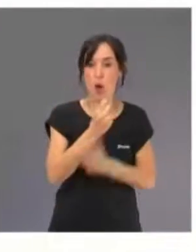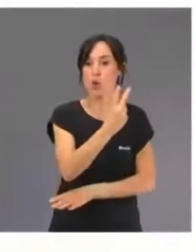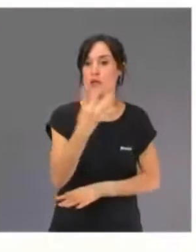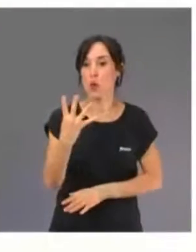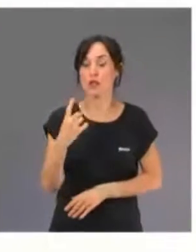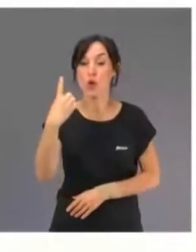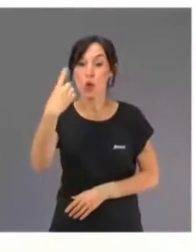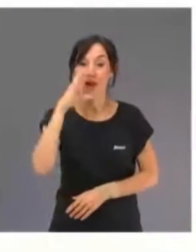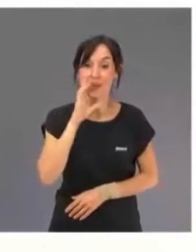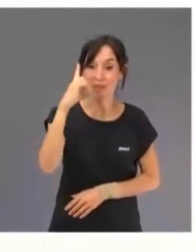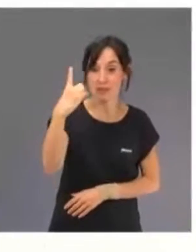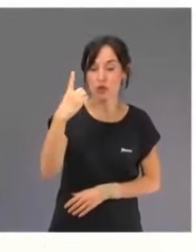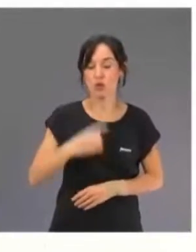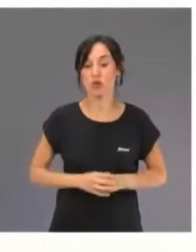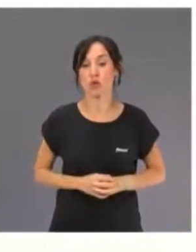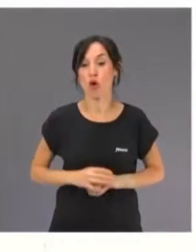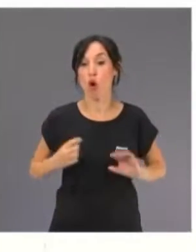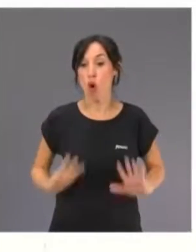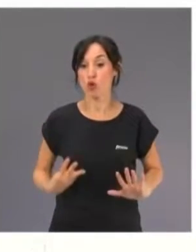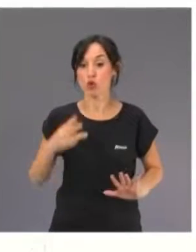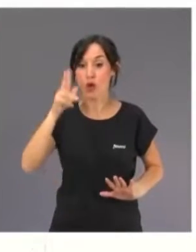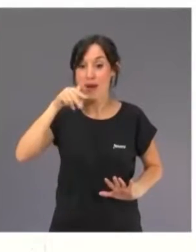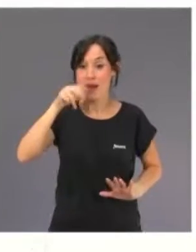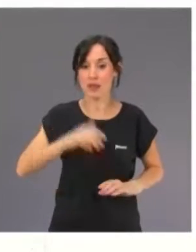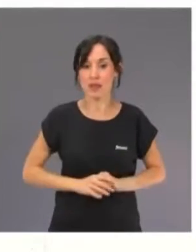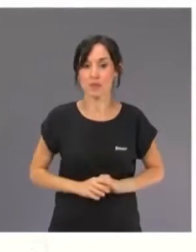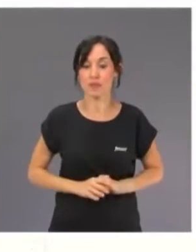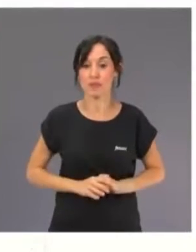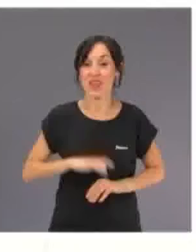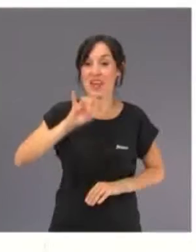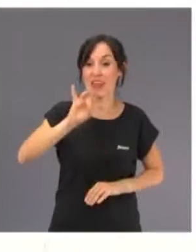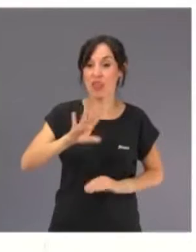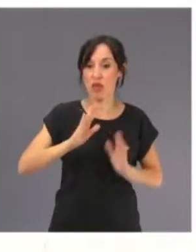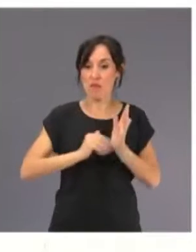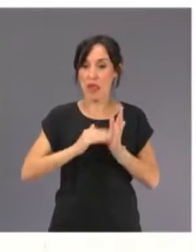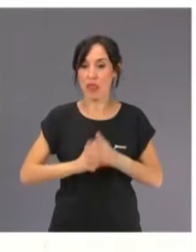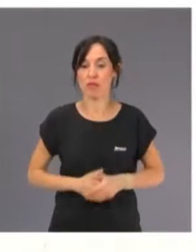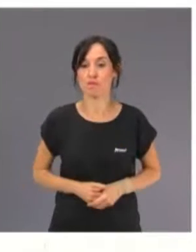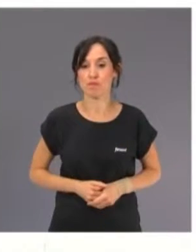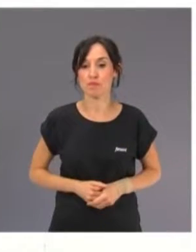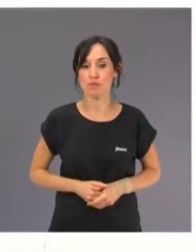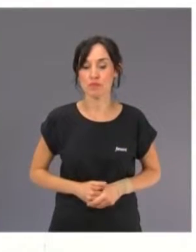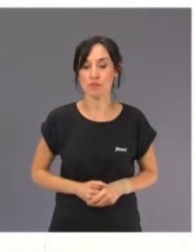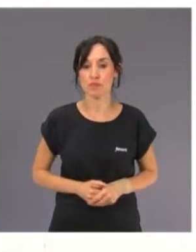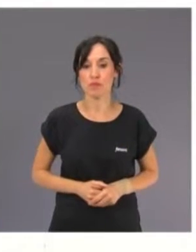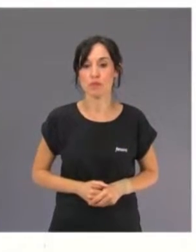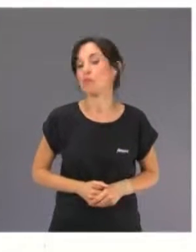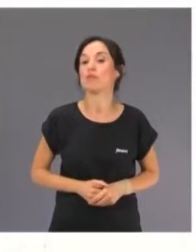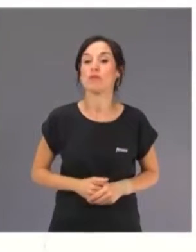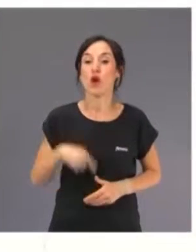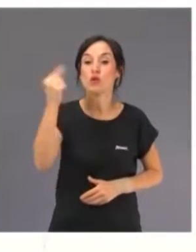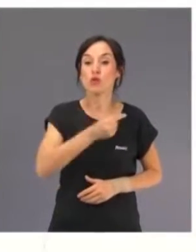1 en la provincia de Castellón, 8 en la provincia de Alicante y 15 en la provincia de Valencia. El total de